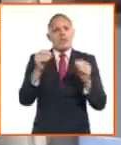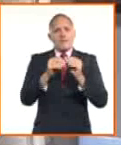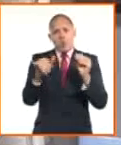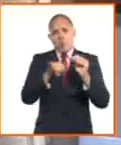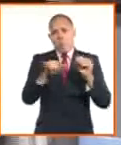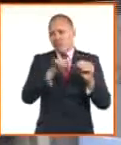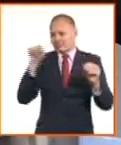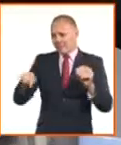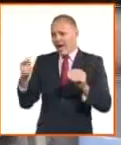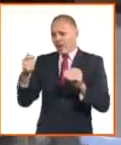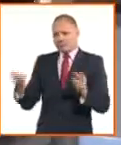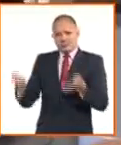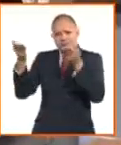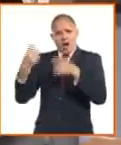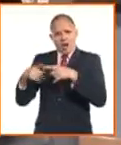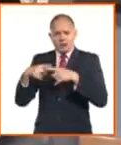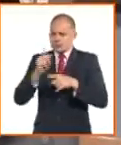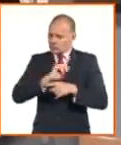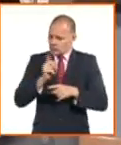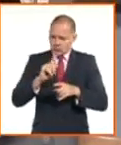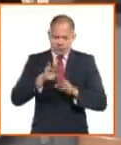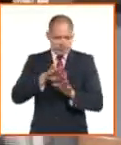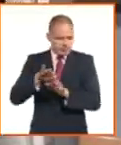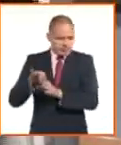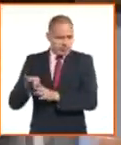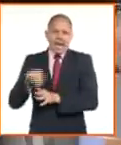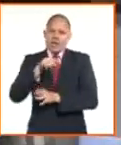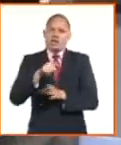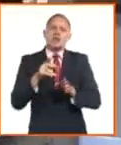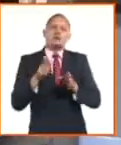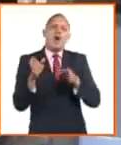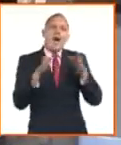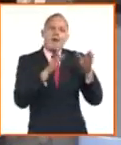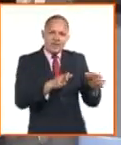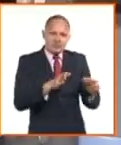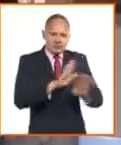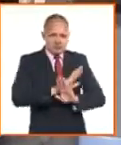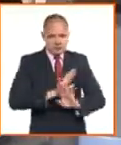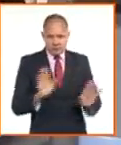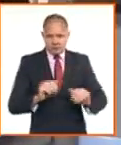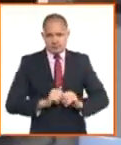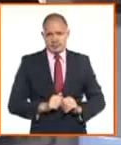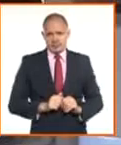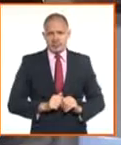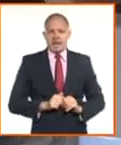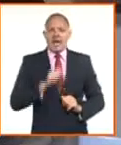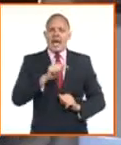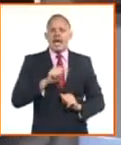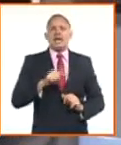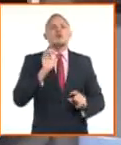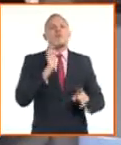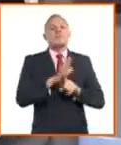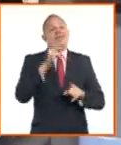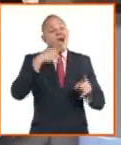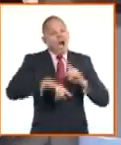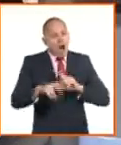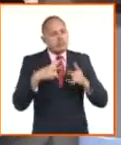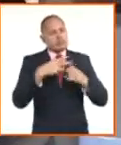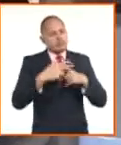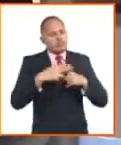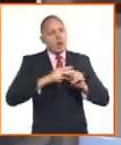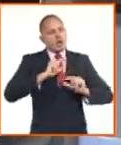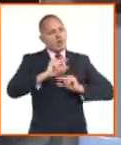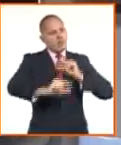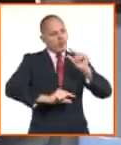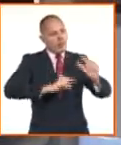lo inmediato, trasladar a todas las operaciones de la economía para poner la economía en equilibrio. Para no pensar que ese es el